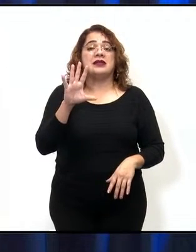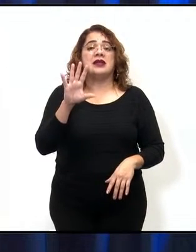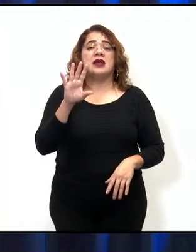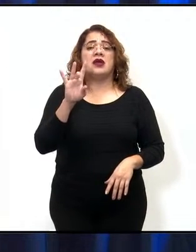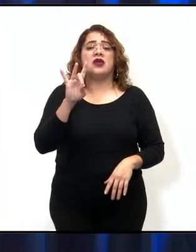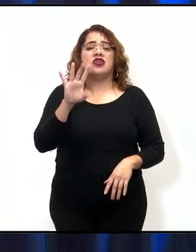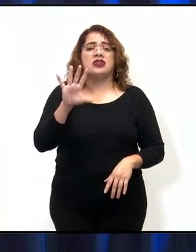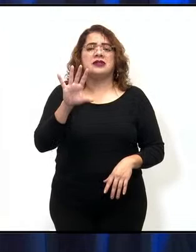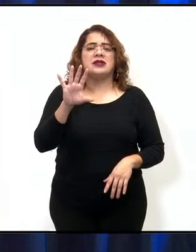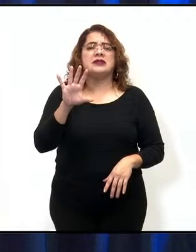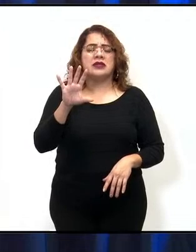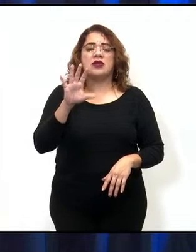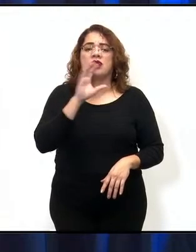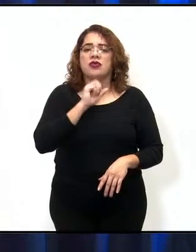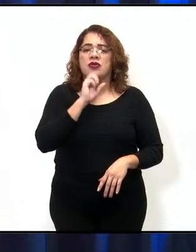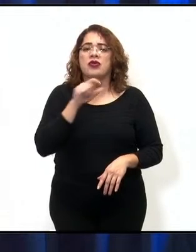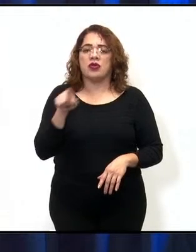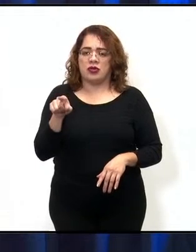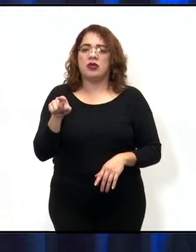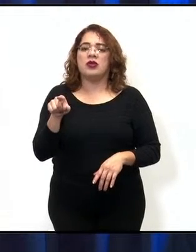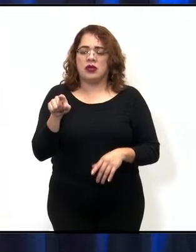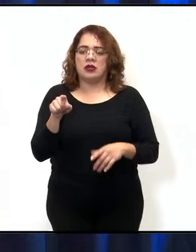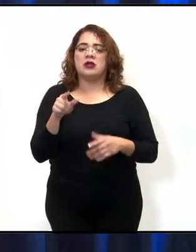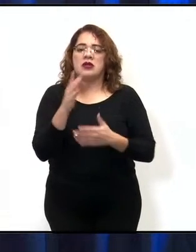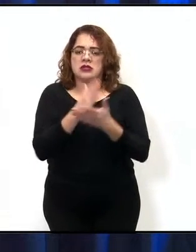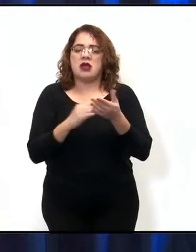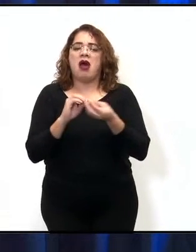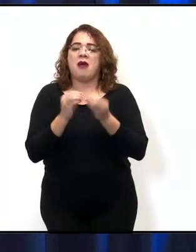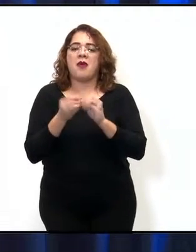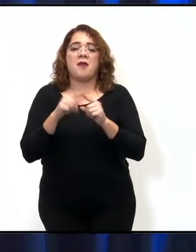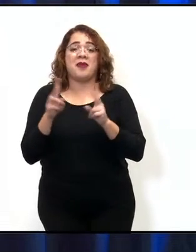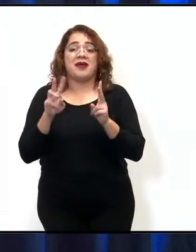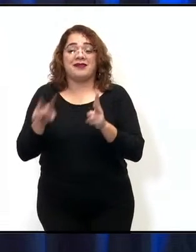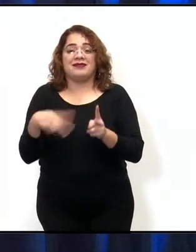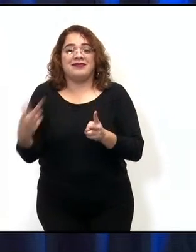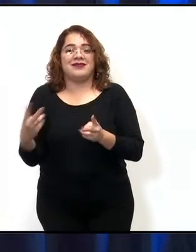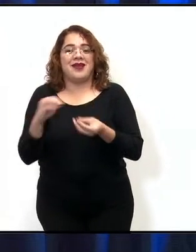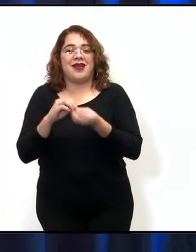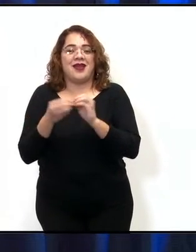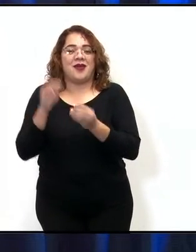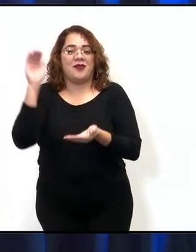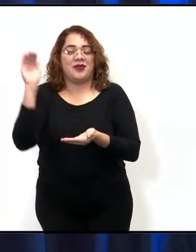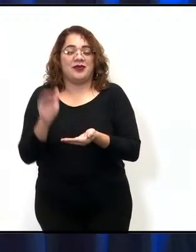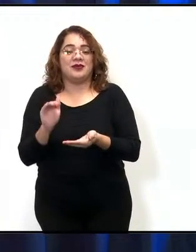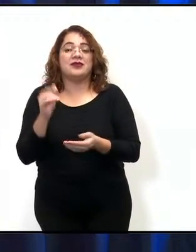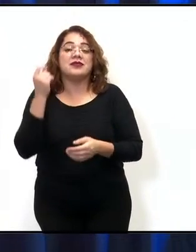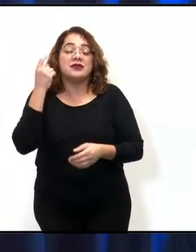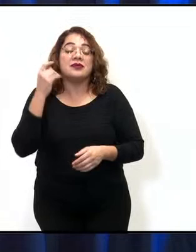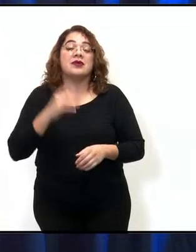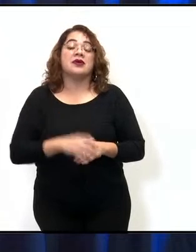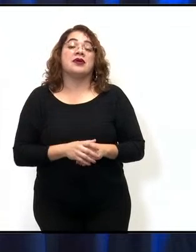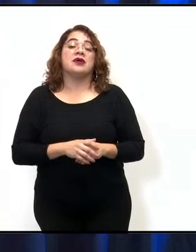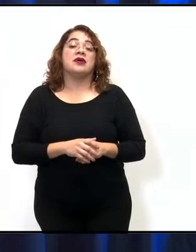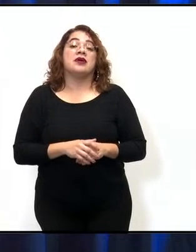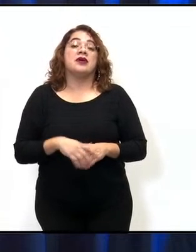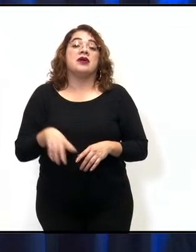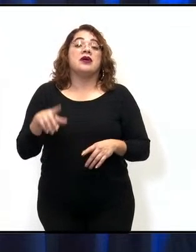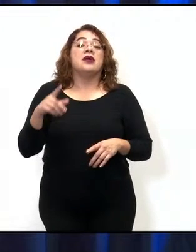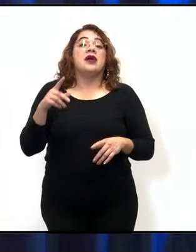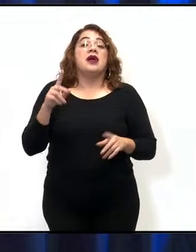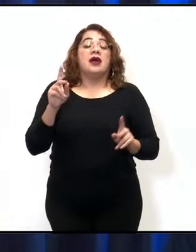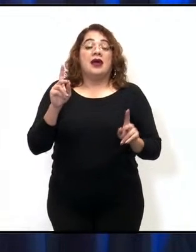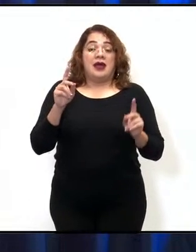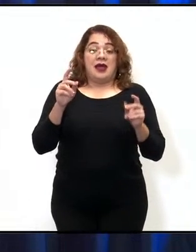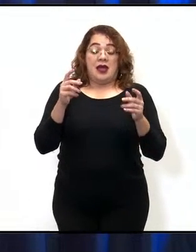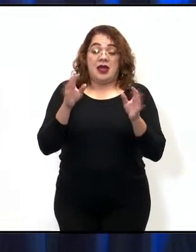con el resto de la región, estamos experimentando una escasez crítica de capacidad, principalmente debido a la dotación de